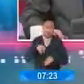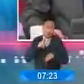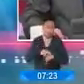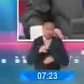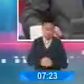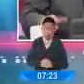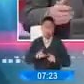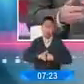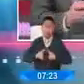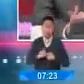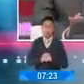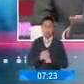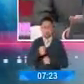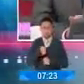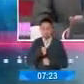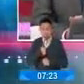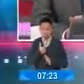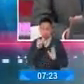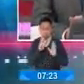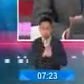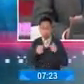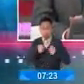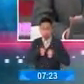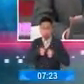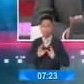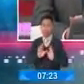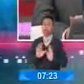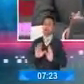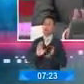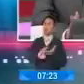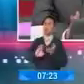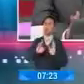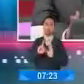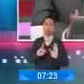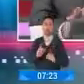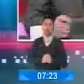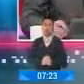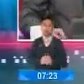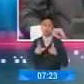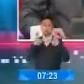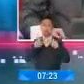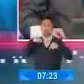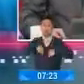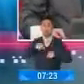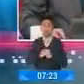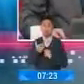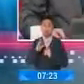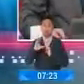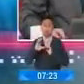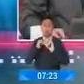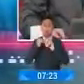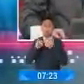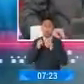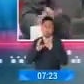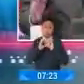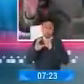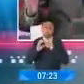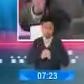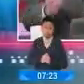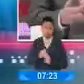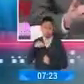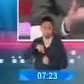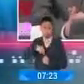pero acusarla de delitos es inaceptable. Esto en el marco de los chats revelados justamente